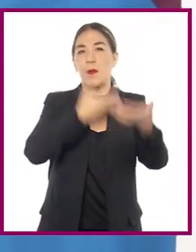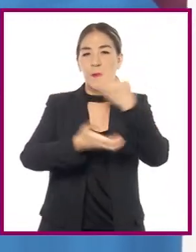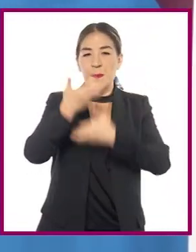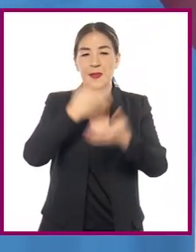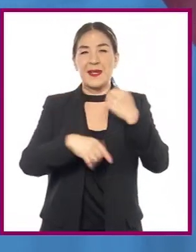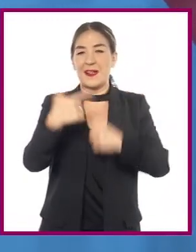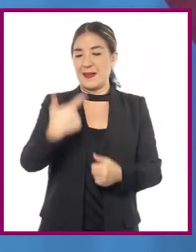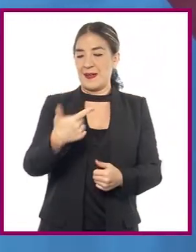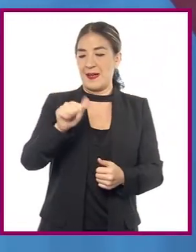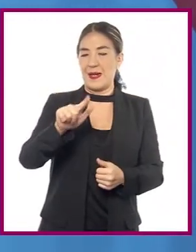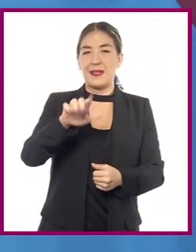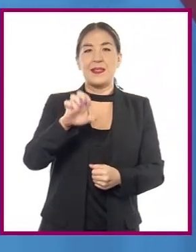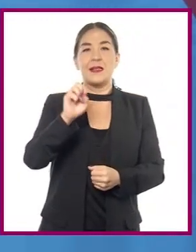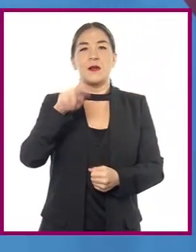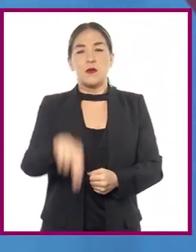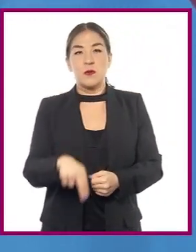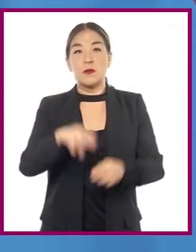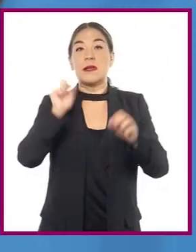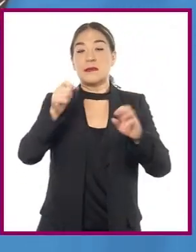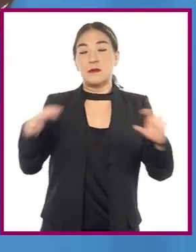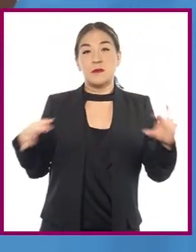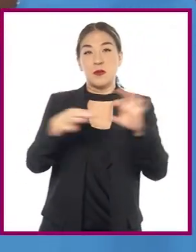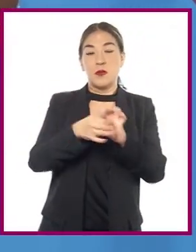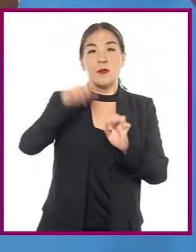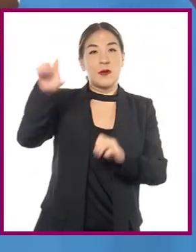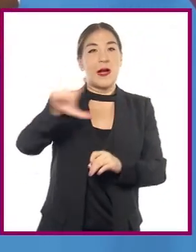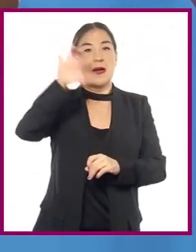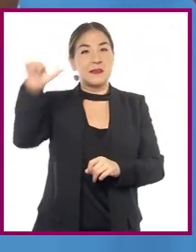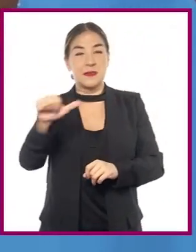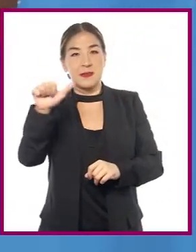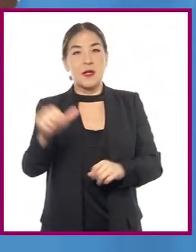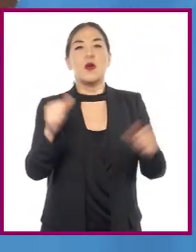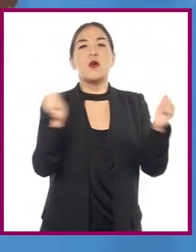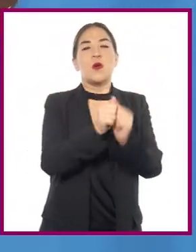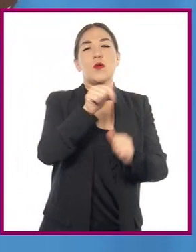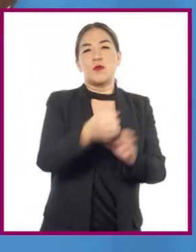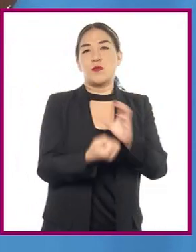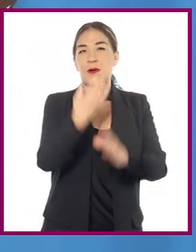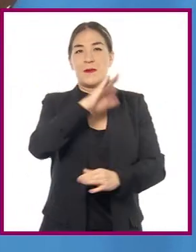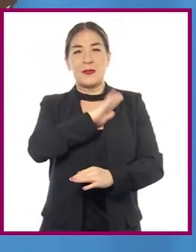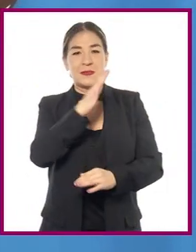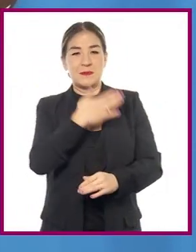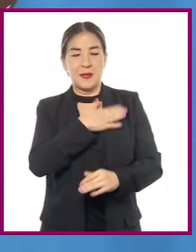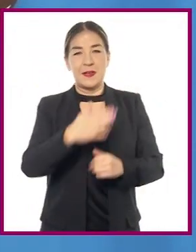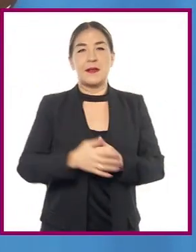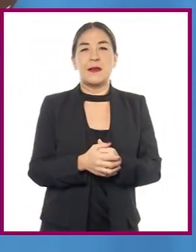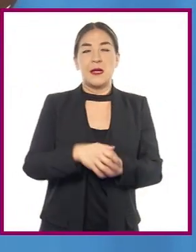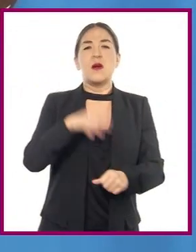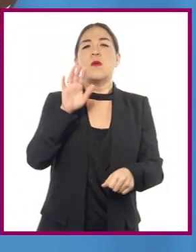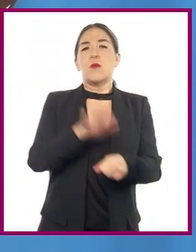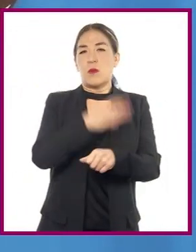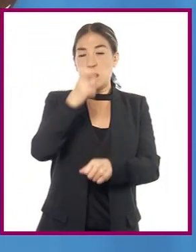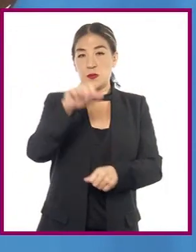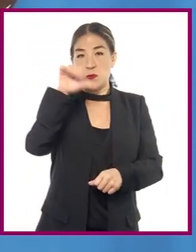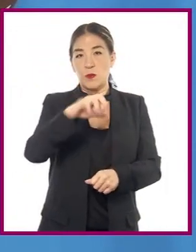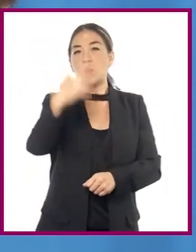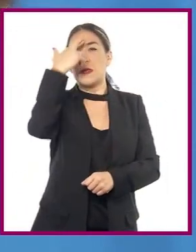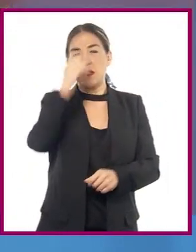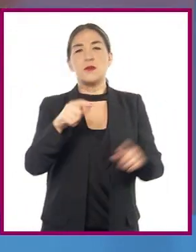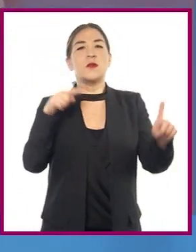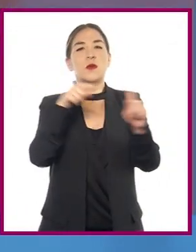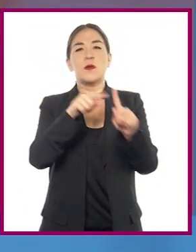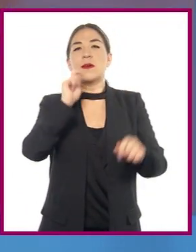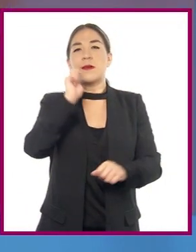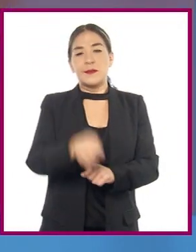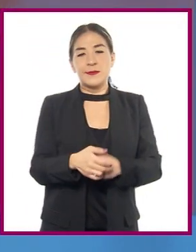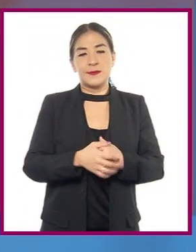cual unió al sureste asiático con la Nueva España y la metrópoli española, por lo que el propósito principal será